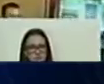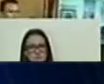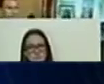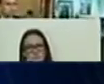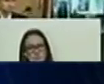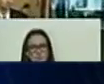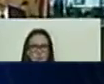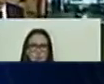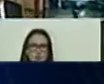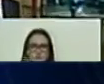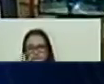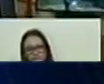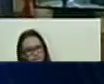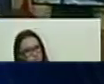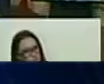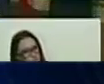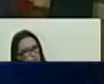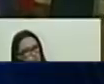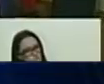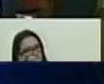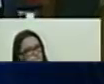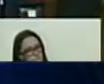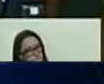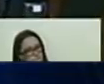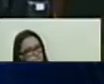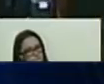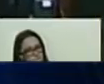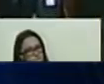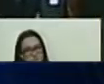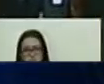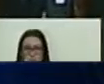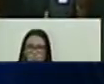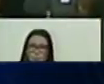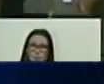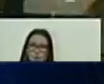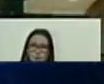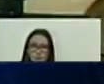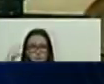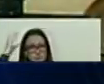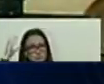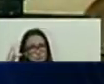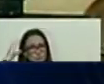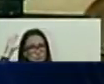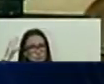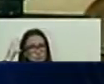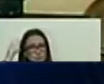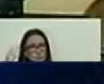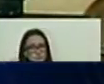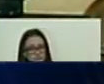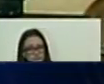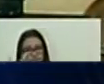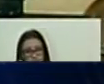mira, el pueblo que observa, el pueblo que piensa, ese pueblo que está aquí,